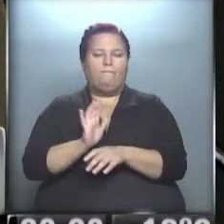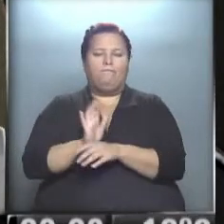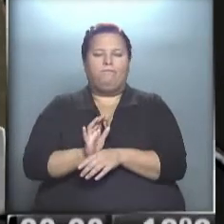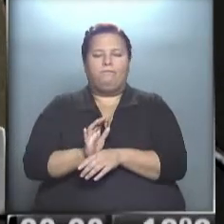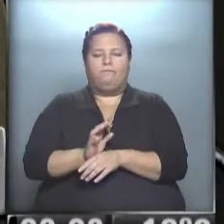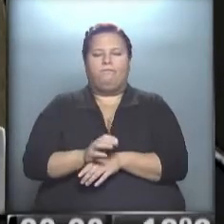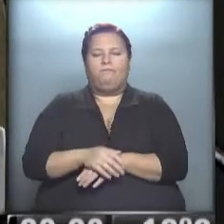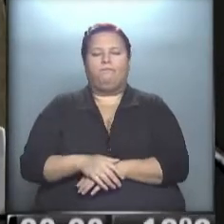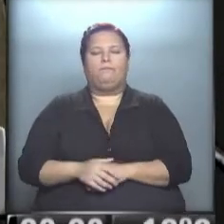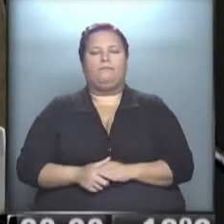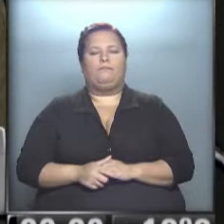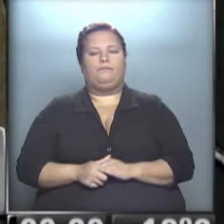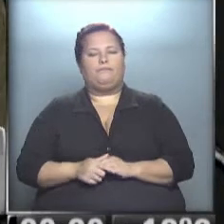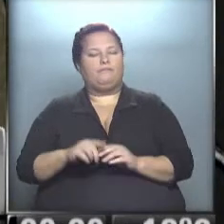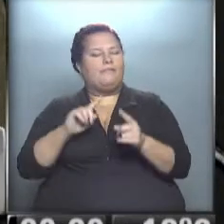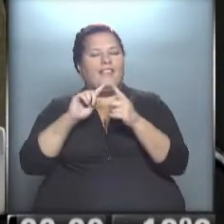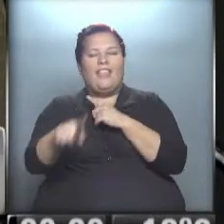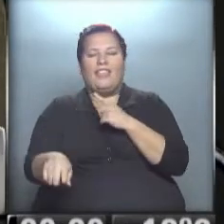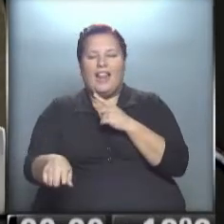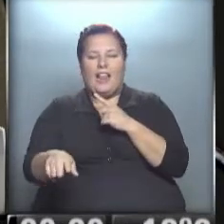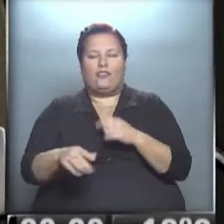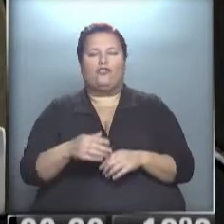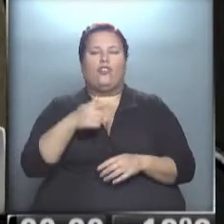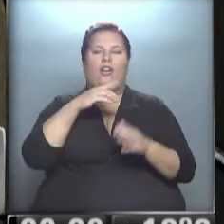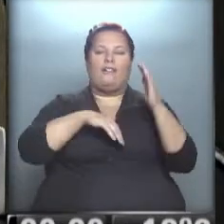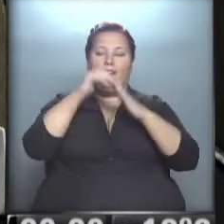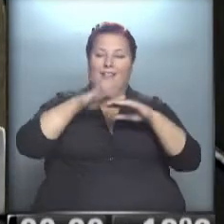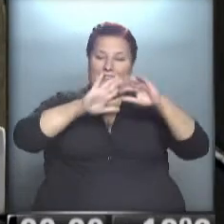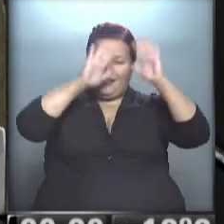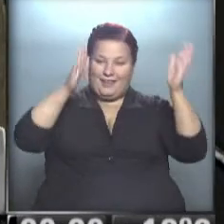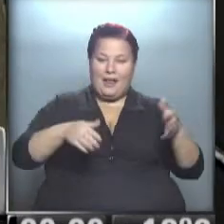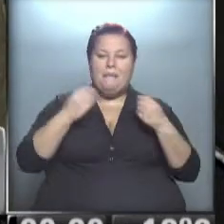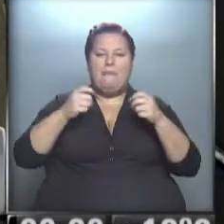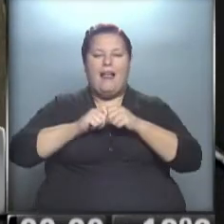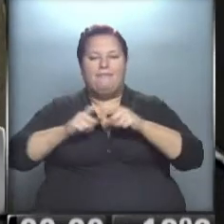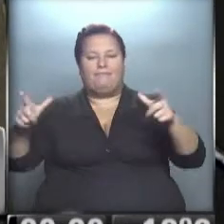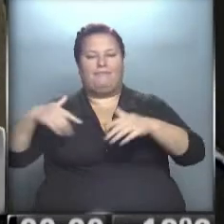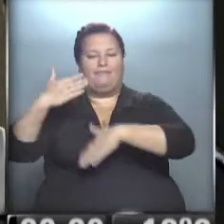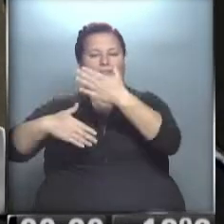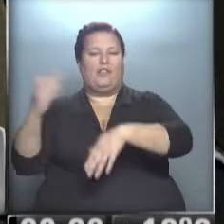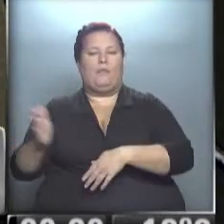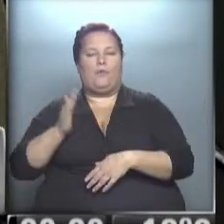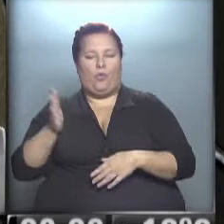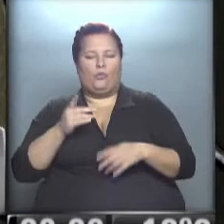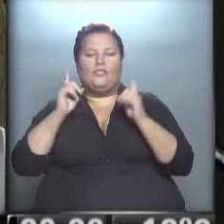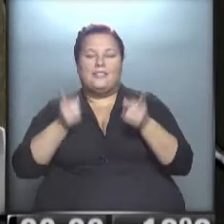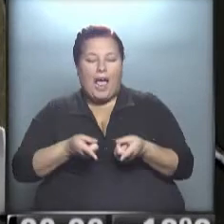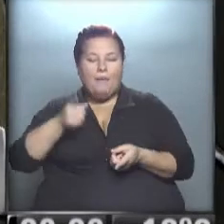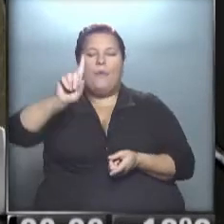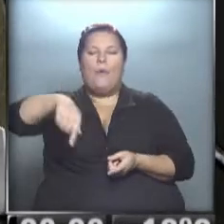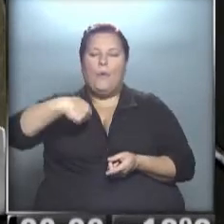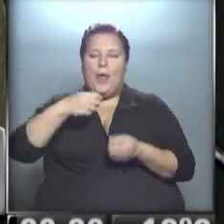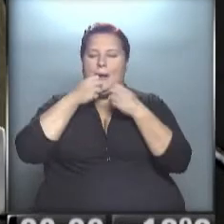una relación directa entre obras de infraestructura para expandir capacidad productiva que a su vez implique